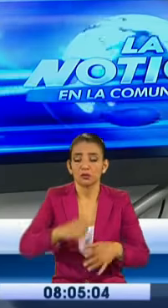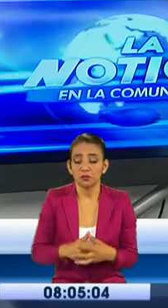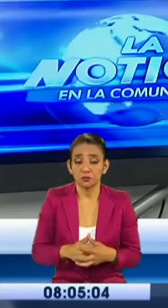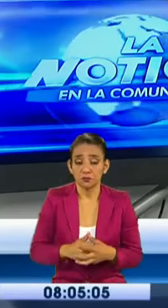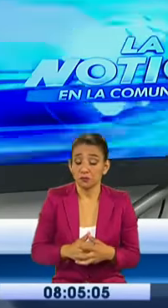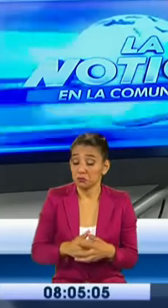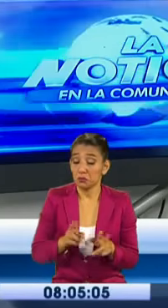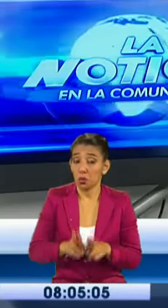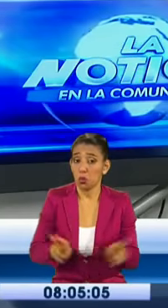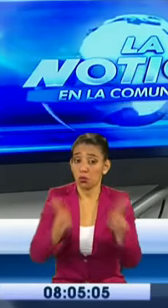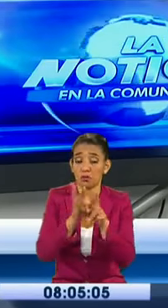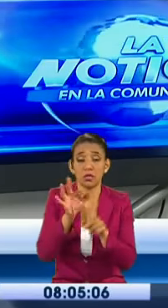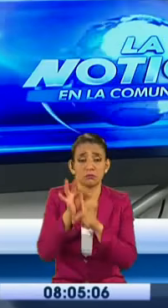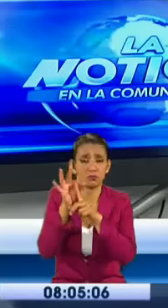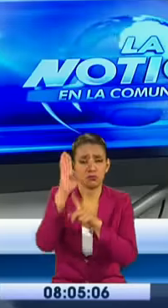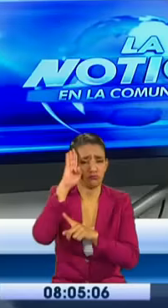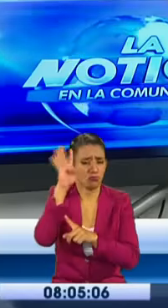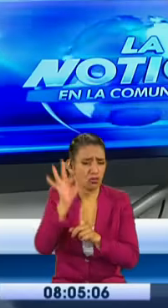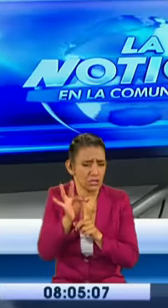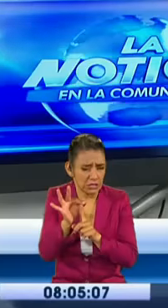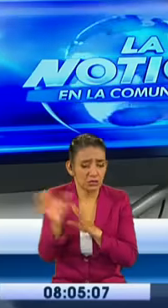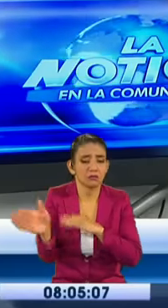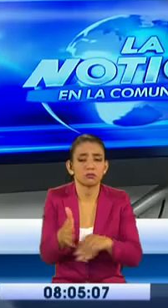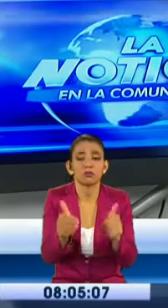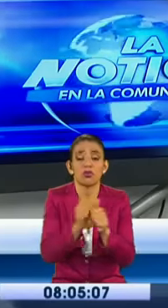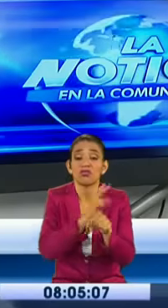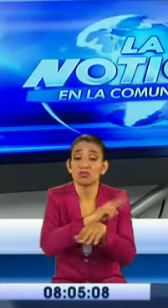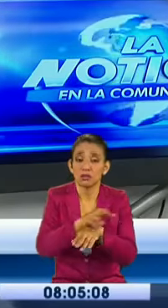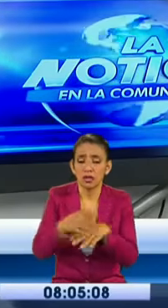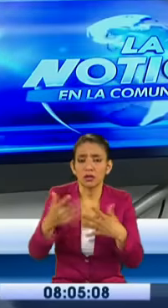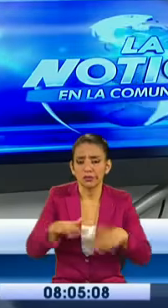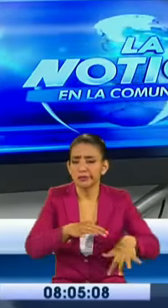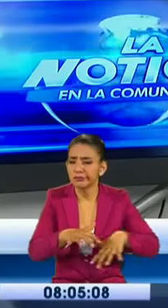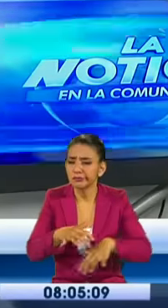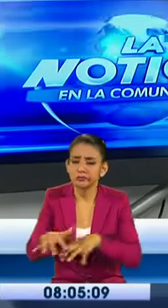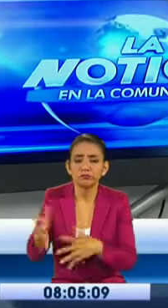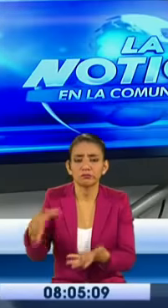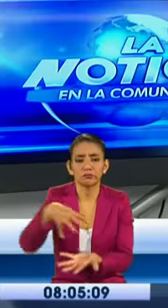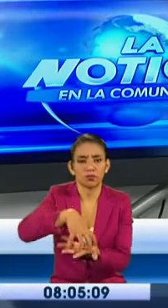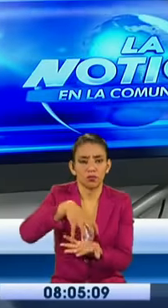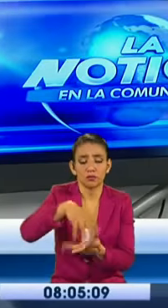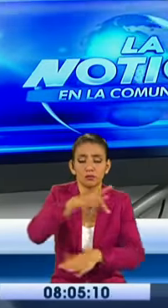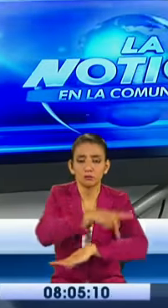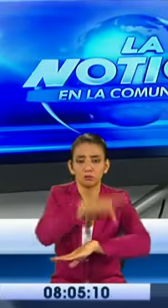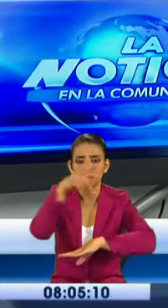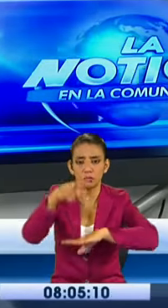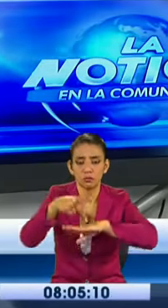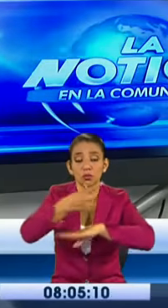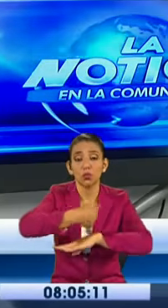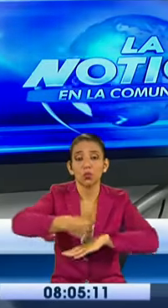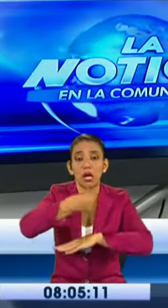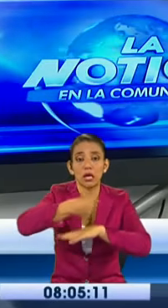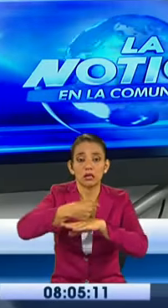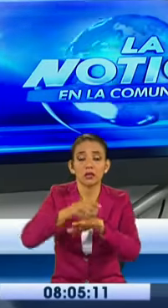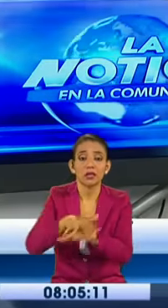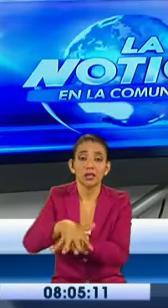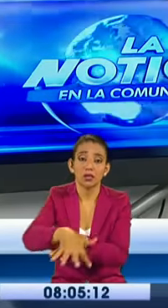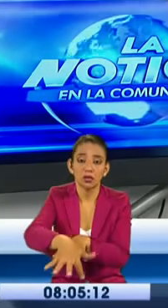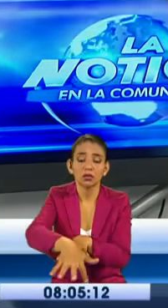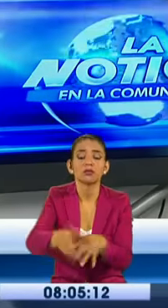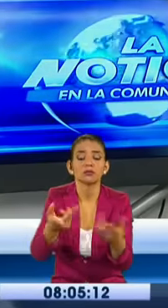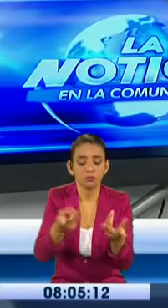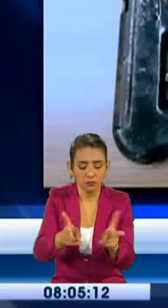de élite de la Policía Nacional en coordinación con la Fiscalía operaron en las provincias de Pichincha, Guayas, Los Ríos y Santo Domingo de los